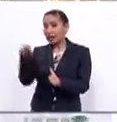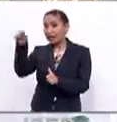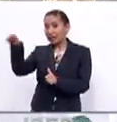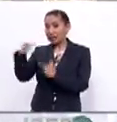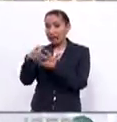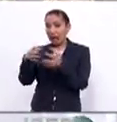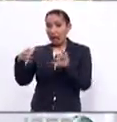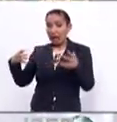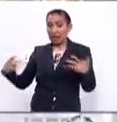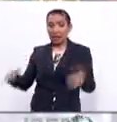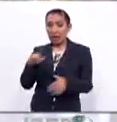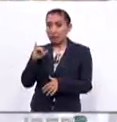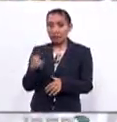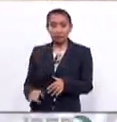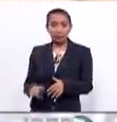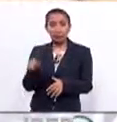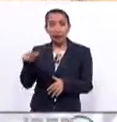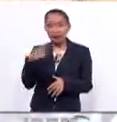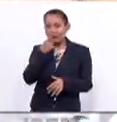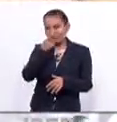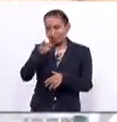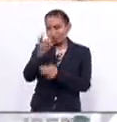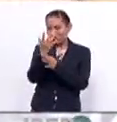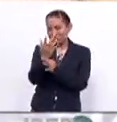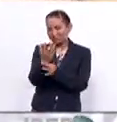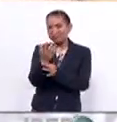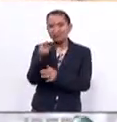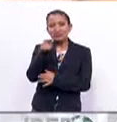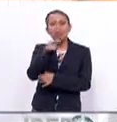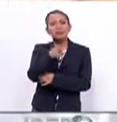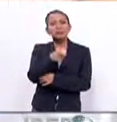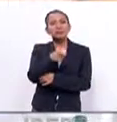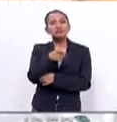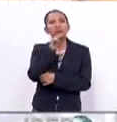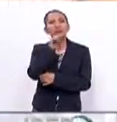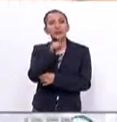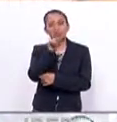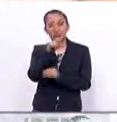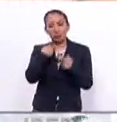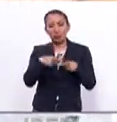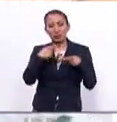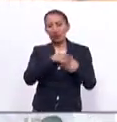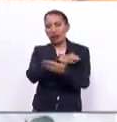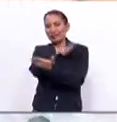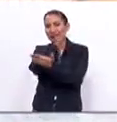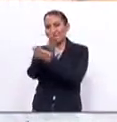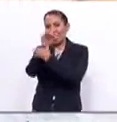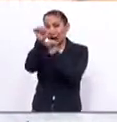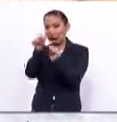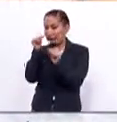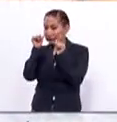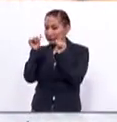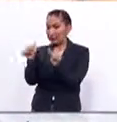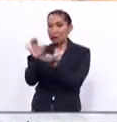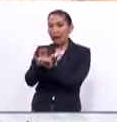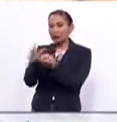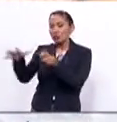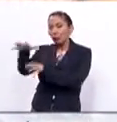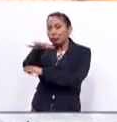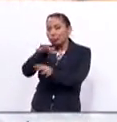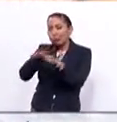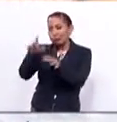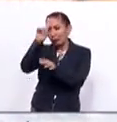de esta magnitud y como tú bien señalas, digamos, además de los artistas que eran el centro un poco de